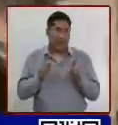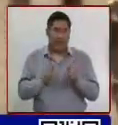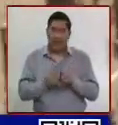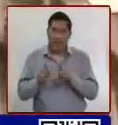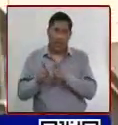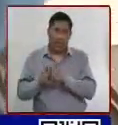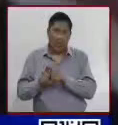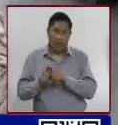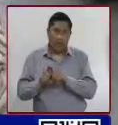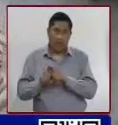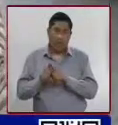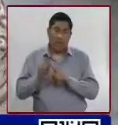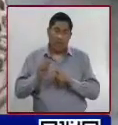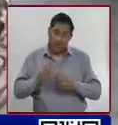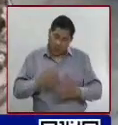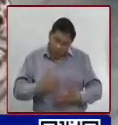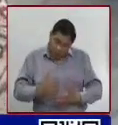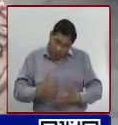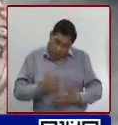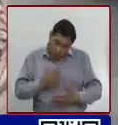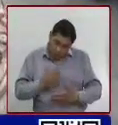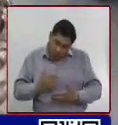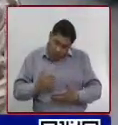también al fruto de su vientre.